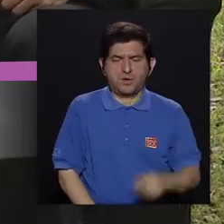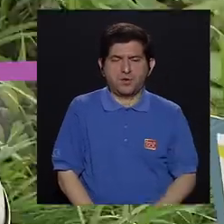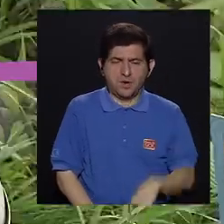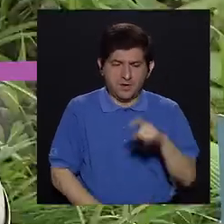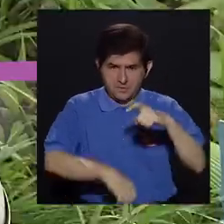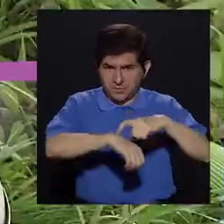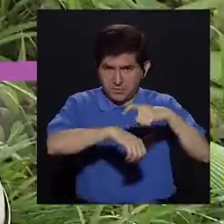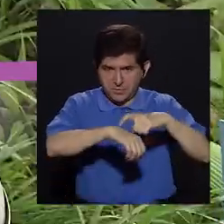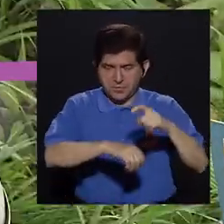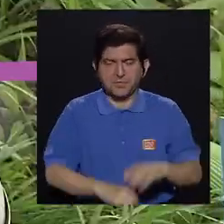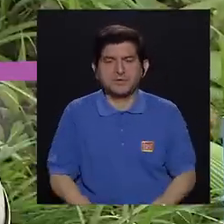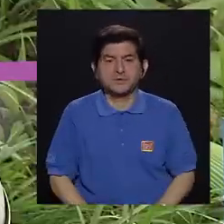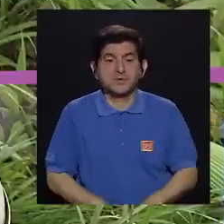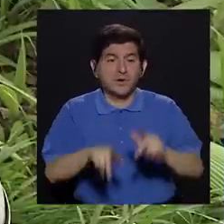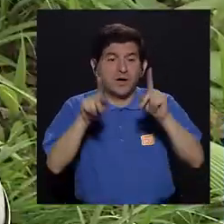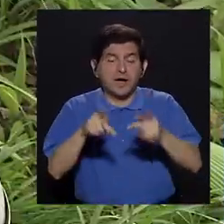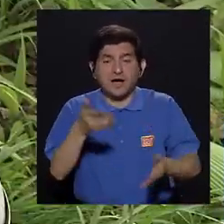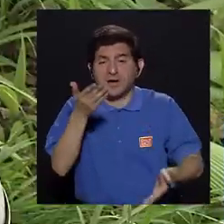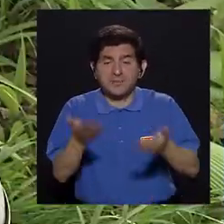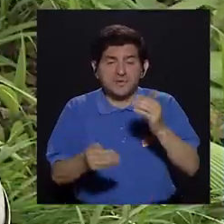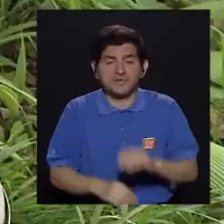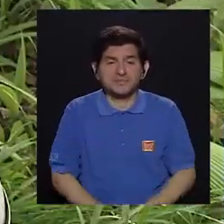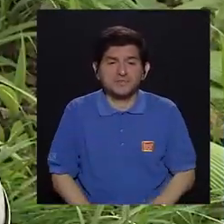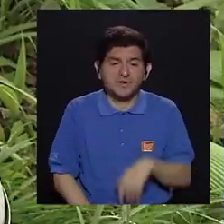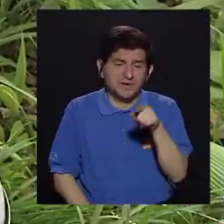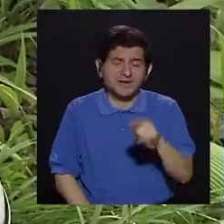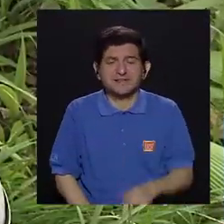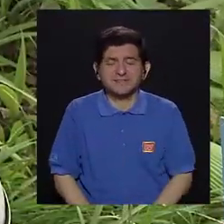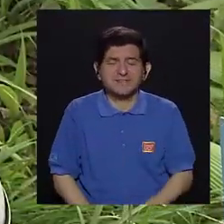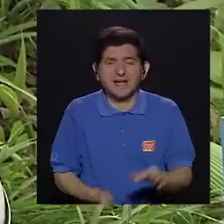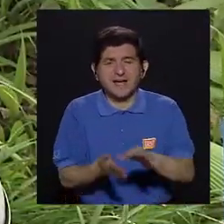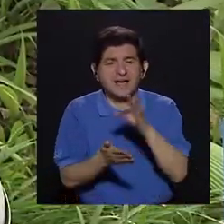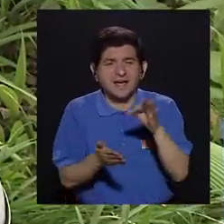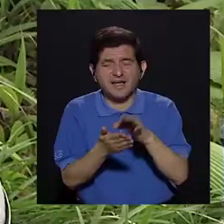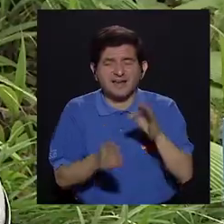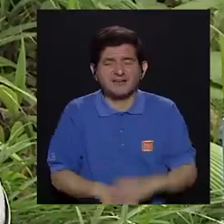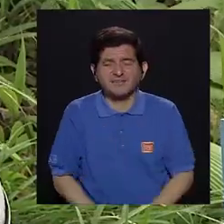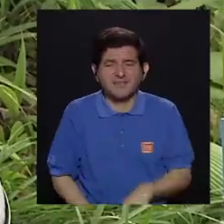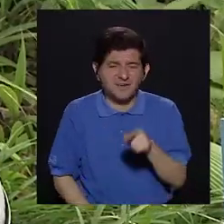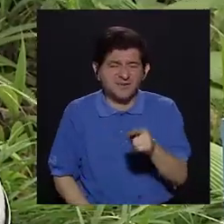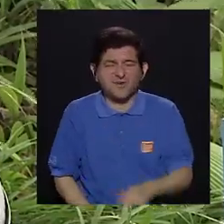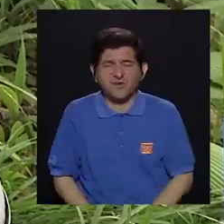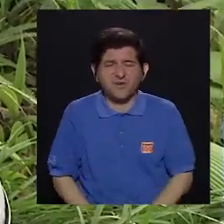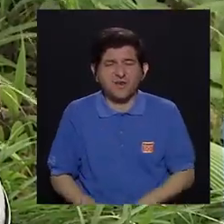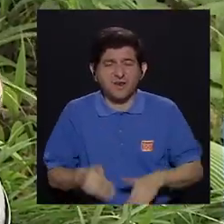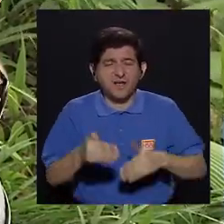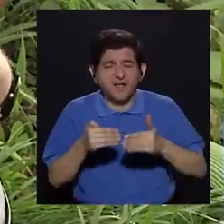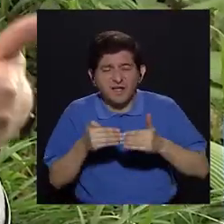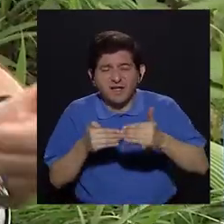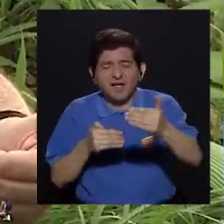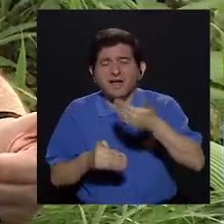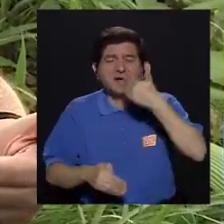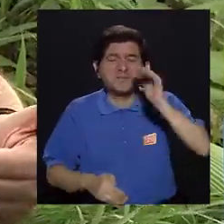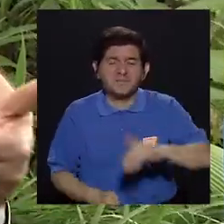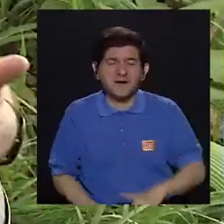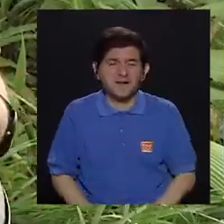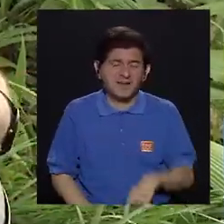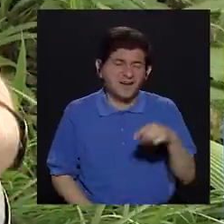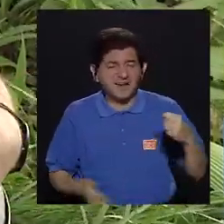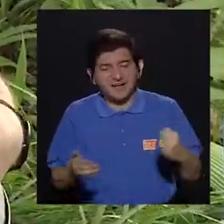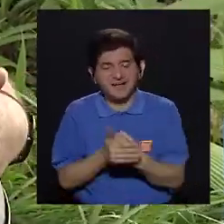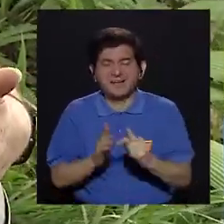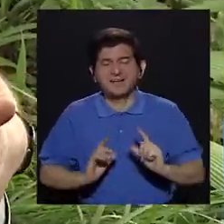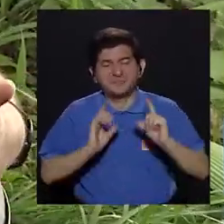Ajá. Entonces, a mucha gente se le ponía mala el frijol, claro, ¿verdad? Entonces, es la lástima de estar